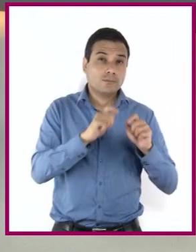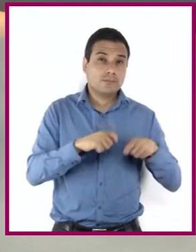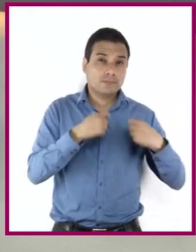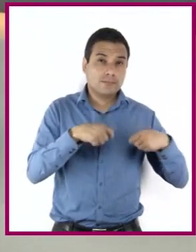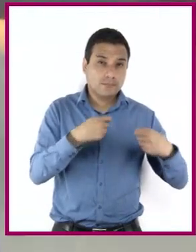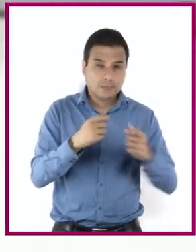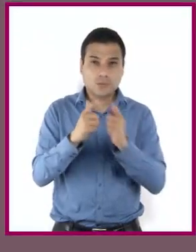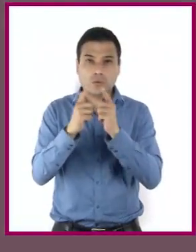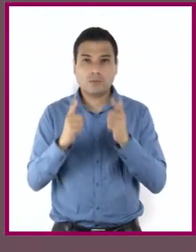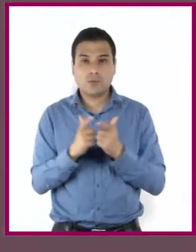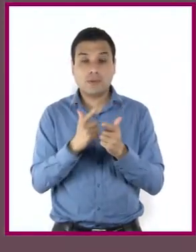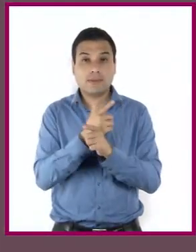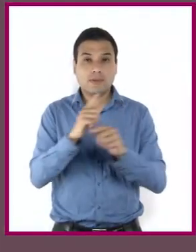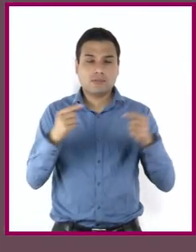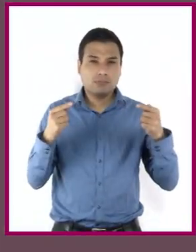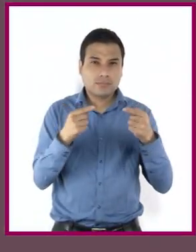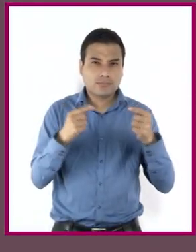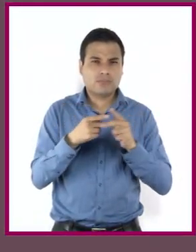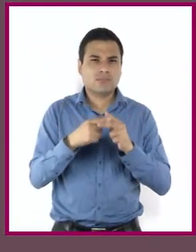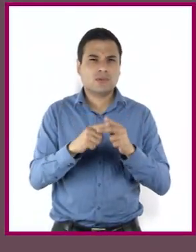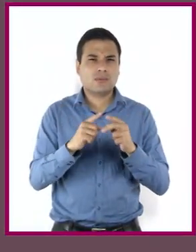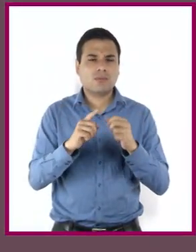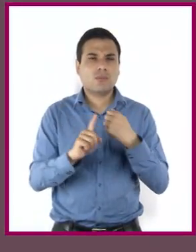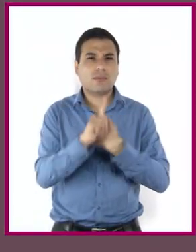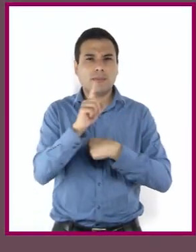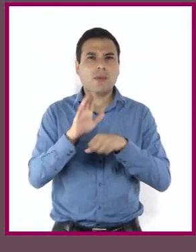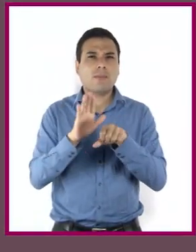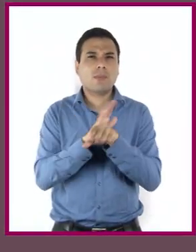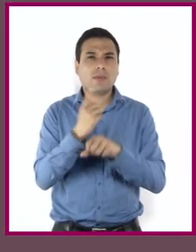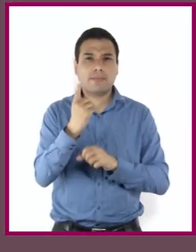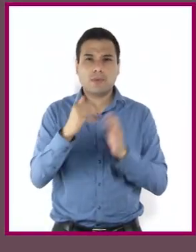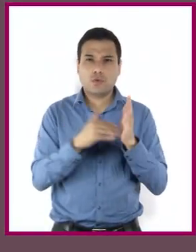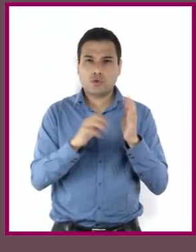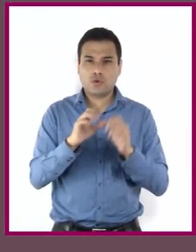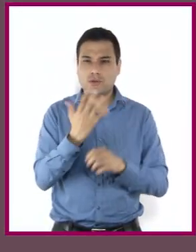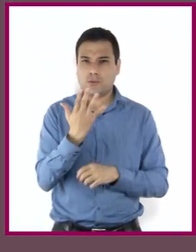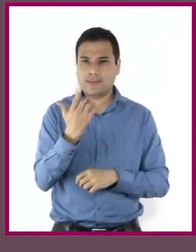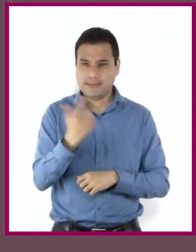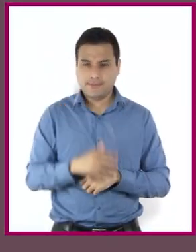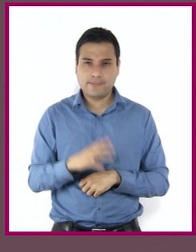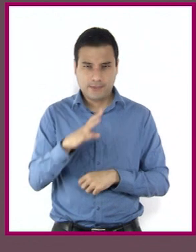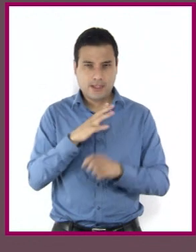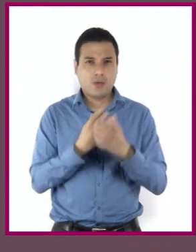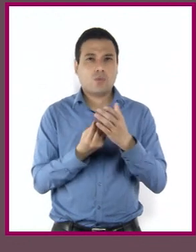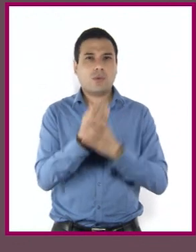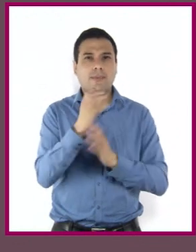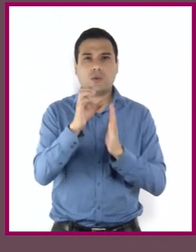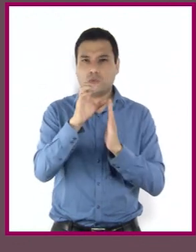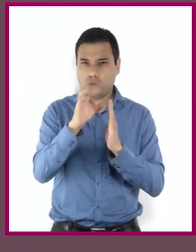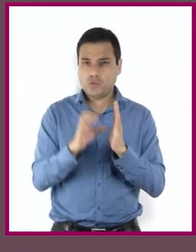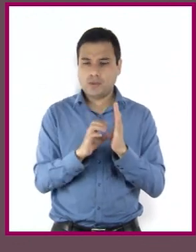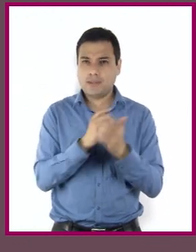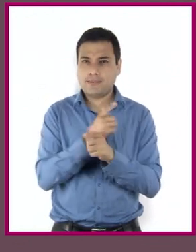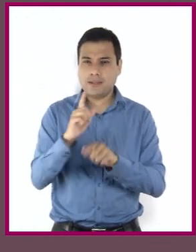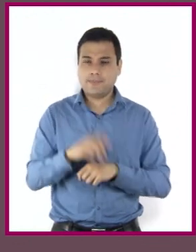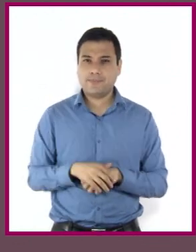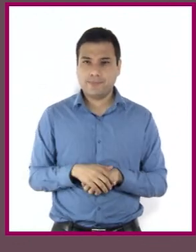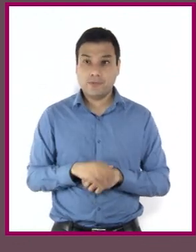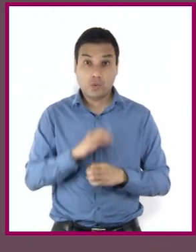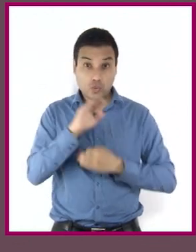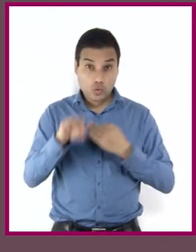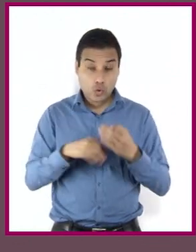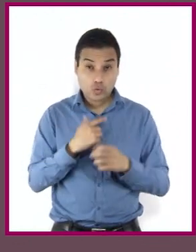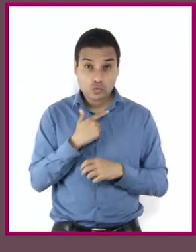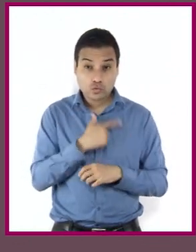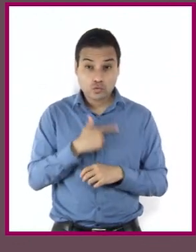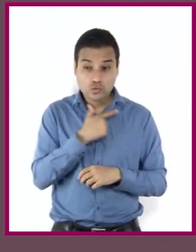este conflicto? Para 1857, una nueva constitución liberal fue promulgada, pero no fue bien recibida por todos.